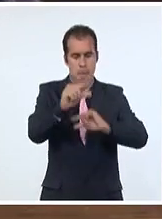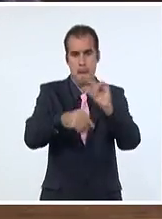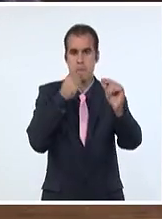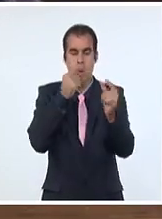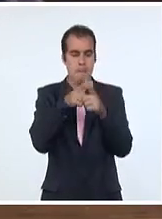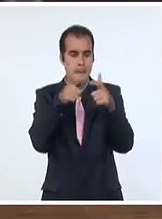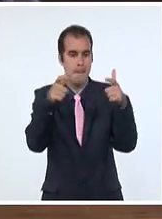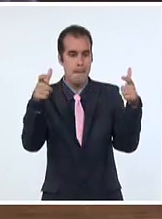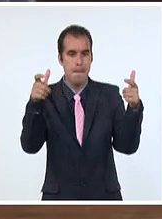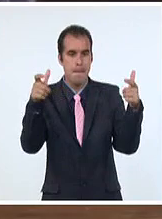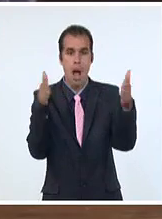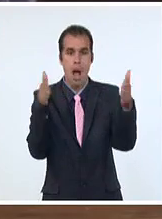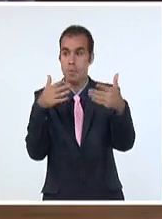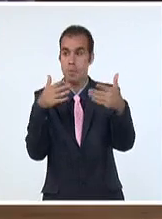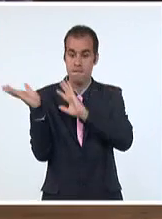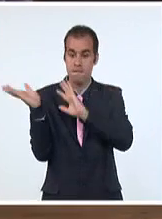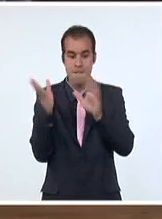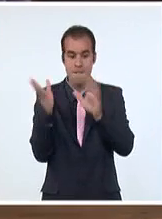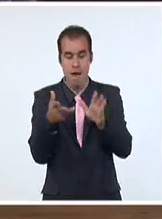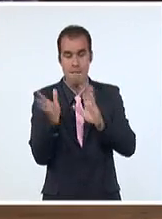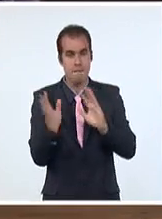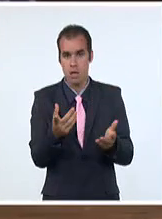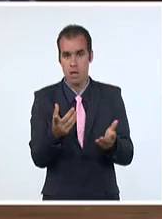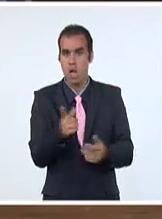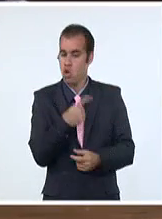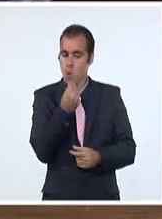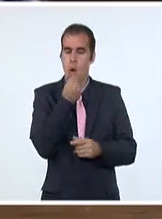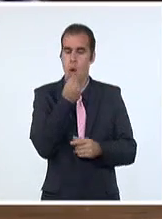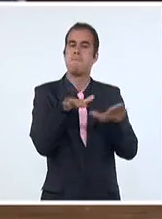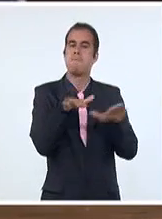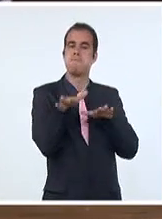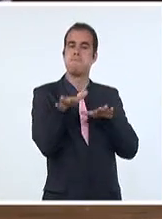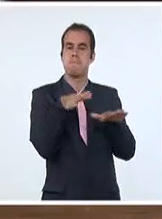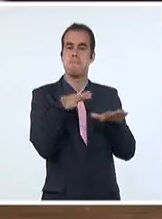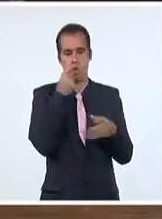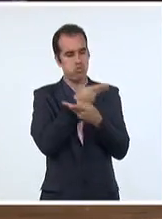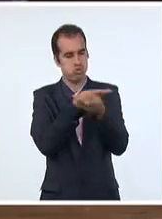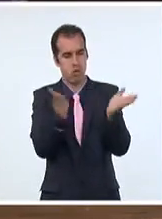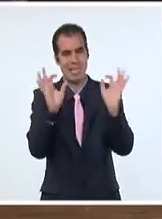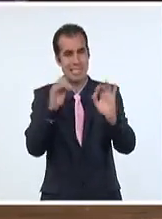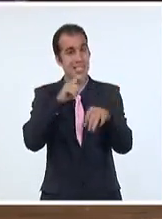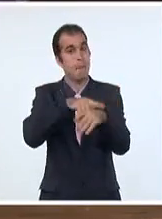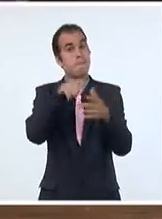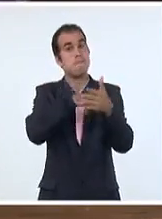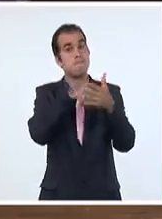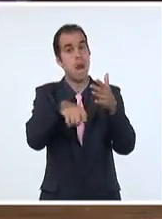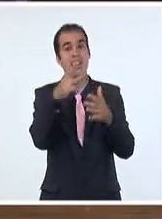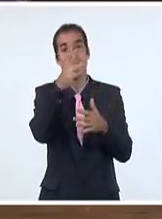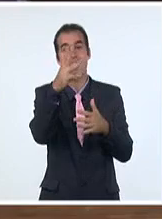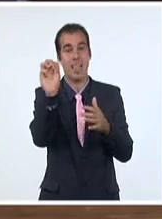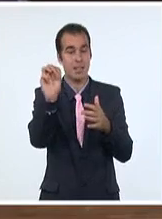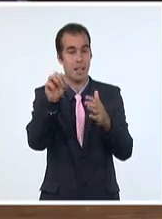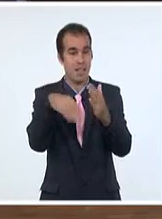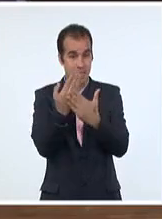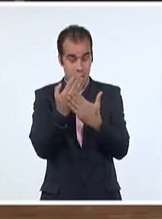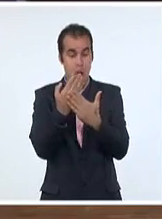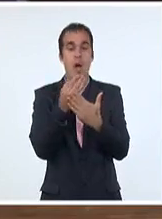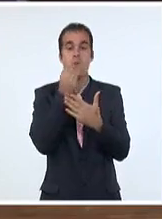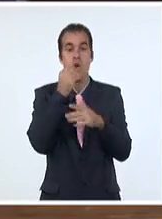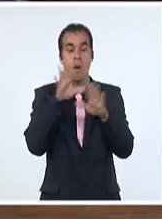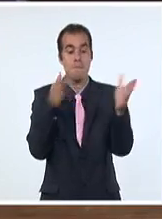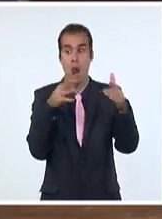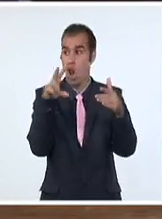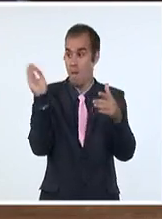paquetería, aún así nosotros podemos estar haciendo llegar en el término de 30 días todos los paquetes nuevos que